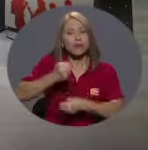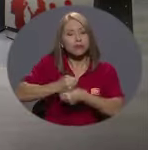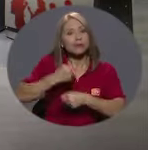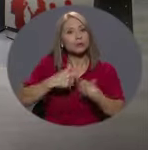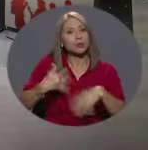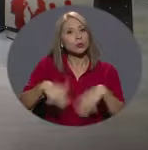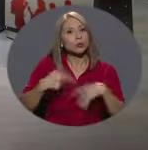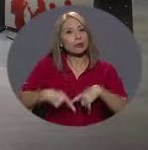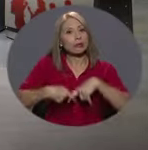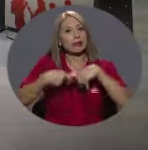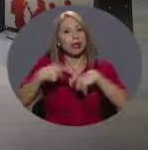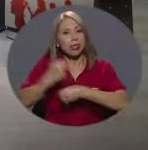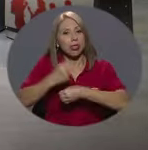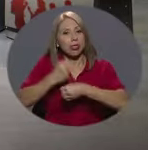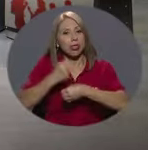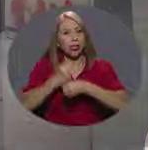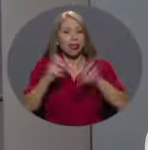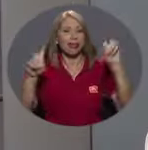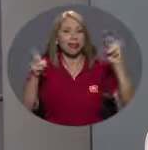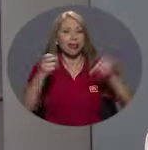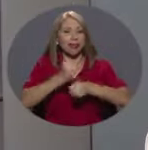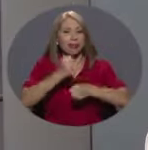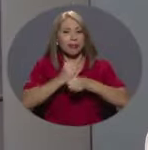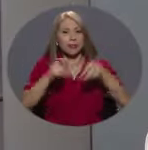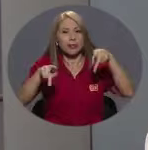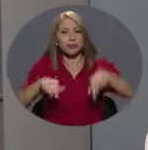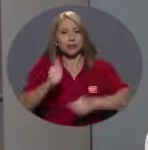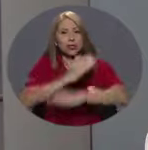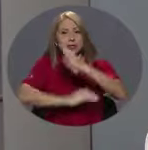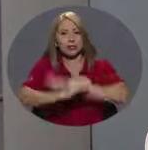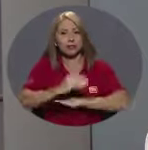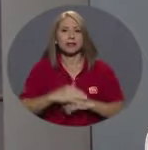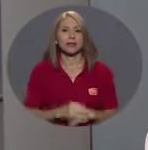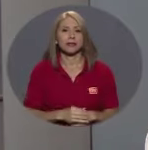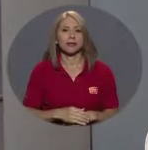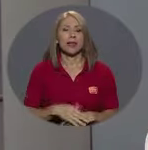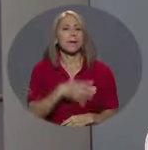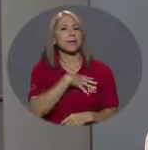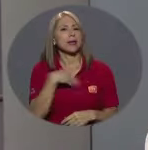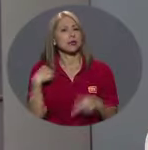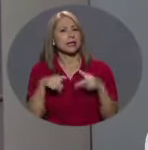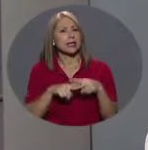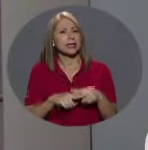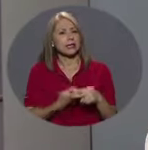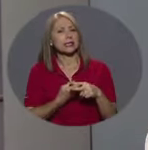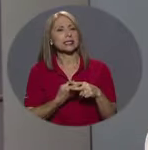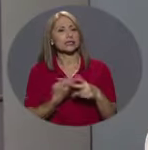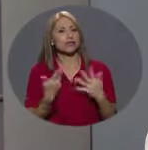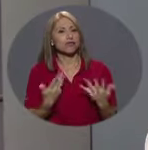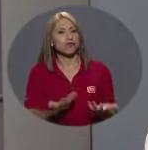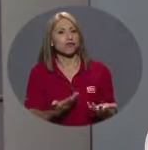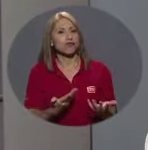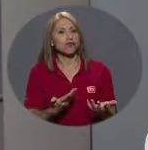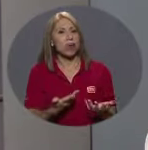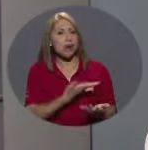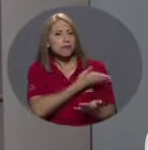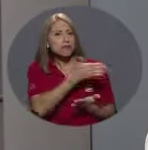hacer en materia de empleo y personas con discapacidad. Entonces, me gustaría tal vez que inicialmente